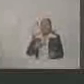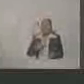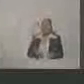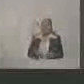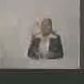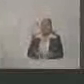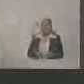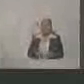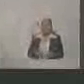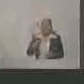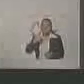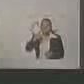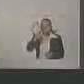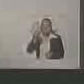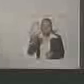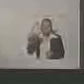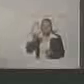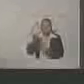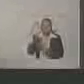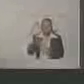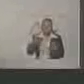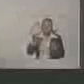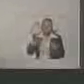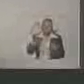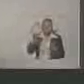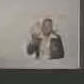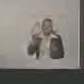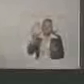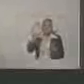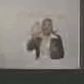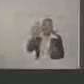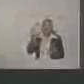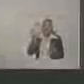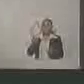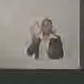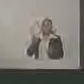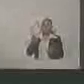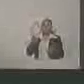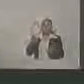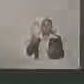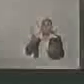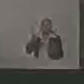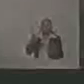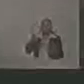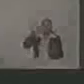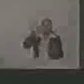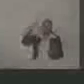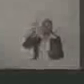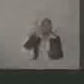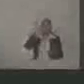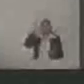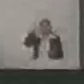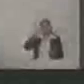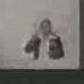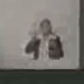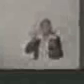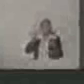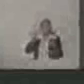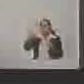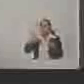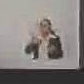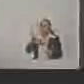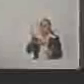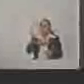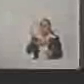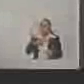me encantaría tener la ocasión de presentarte quién es el policía que está a cargo de tu seguridad y que pudieras tener un vínculo